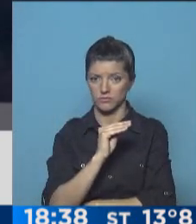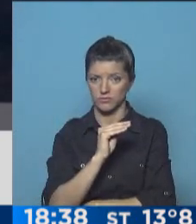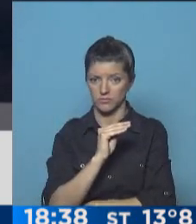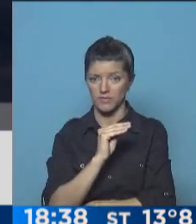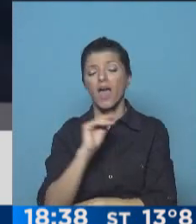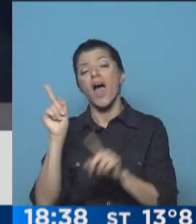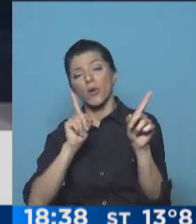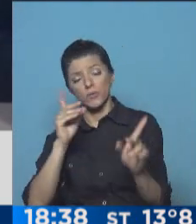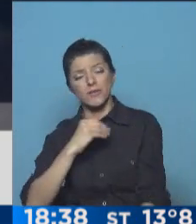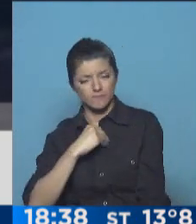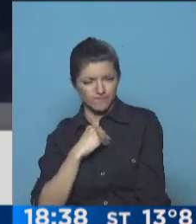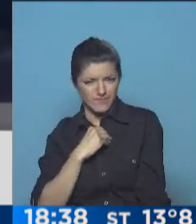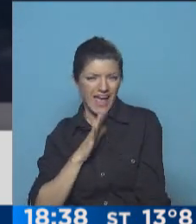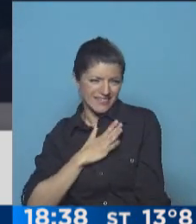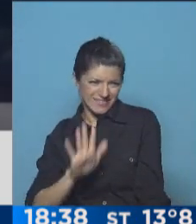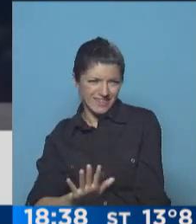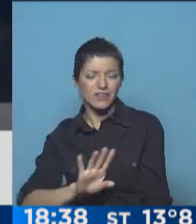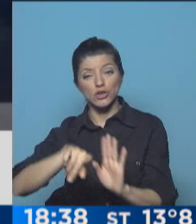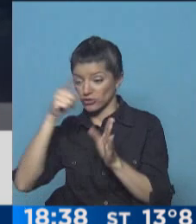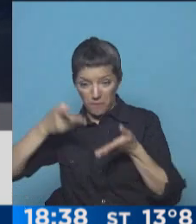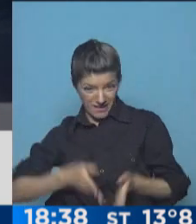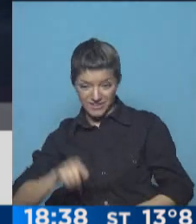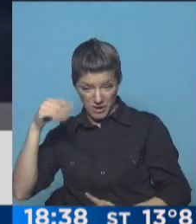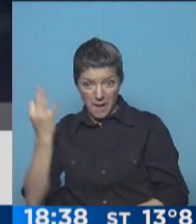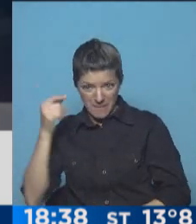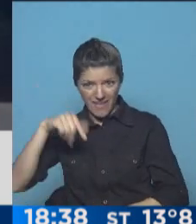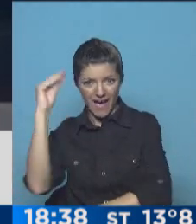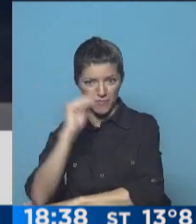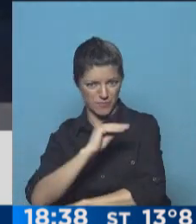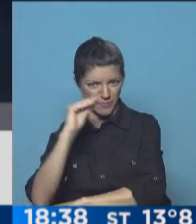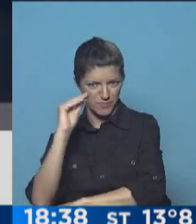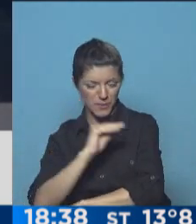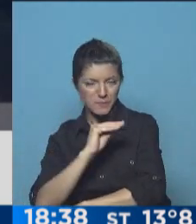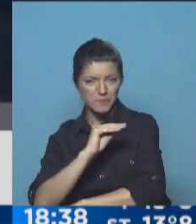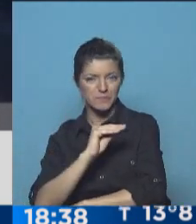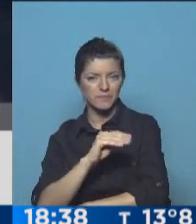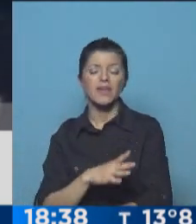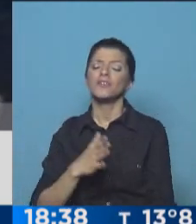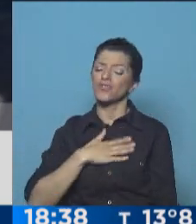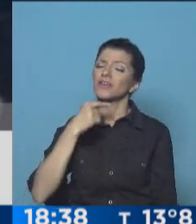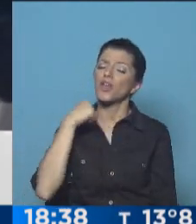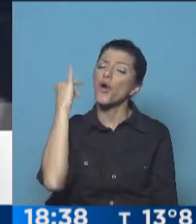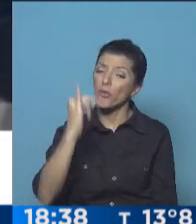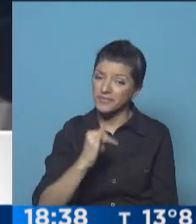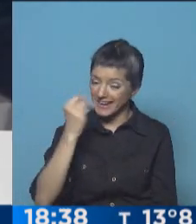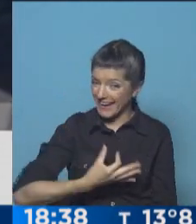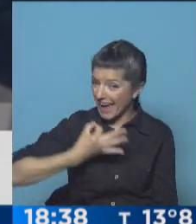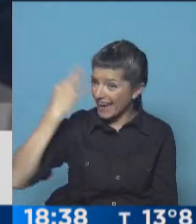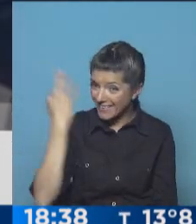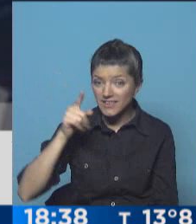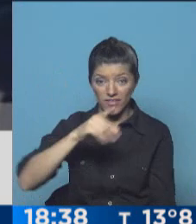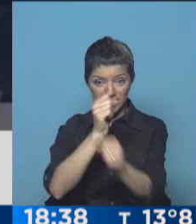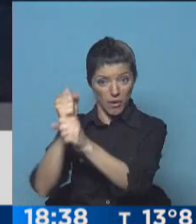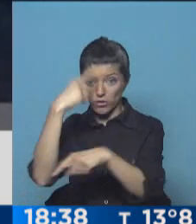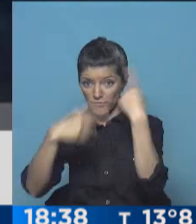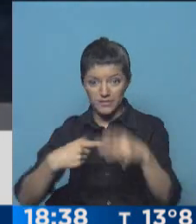algunos son de corazón como yo y otros son nacidos y criados, que la garantía de la ejecución de estas obras